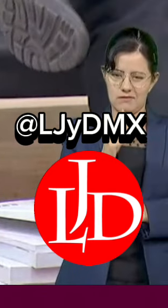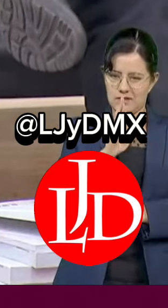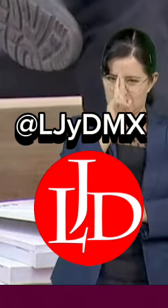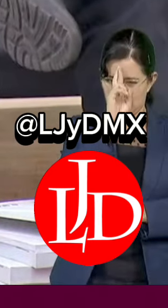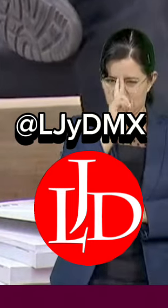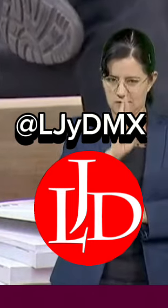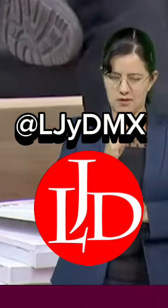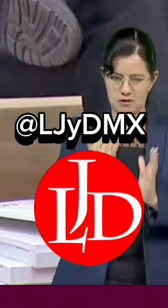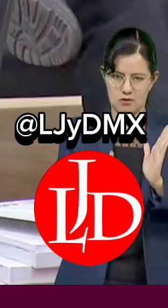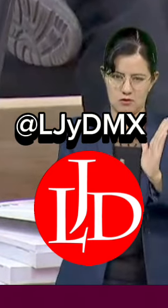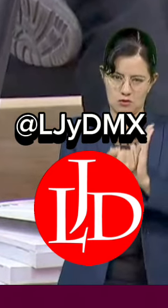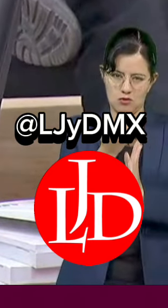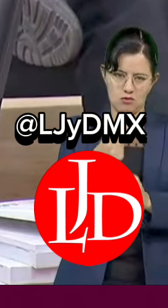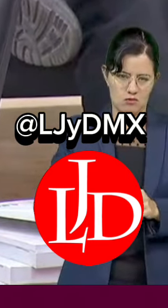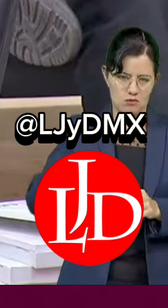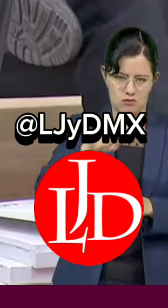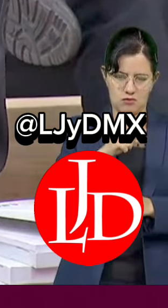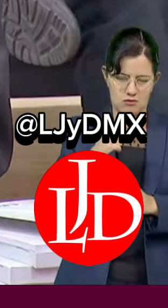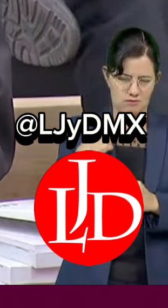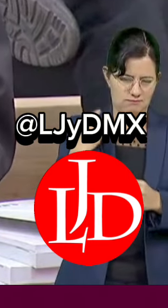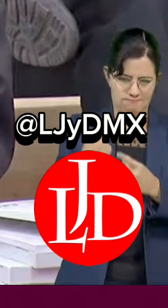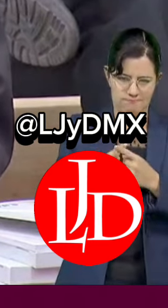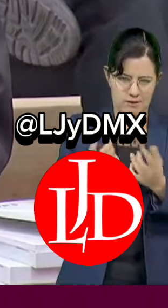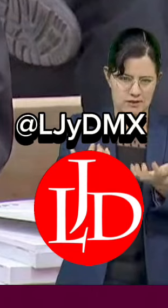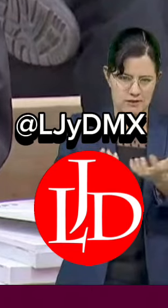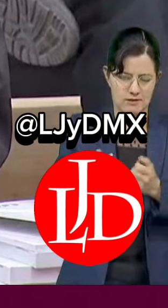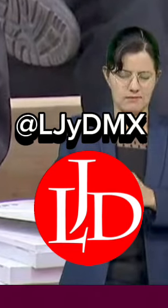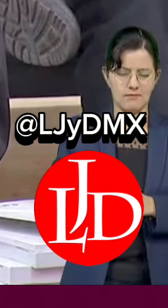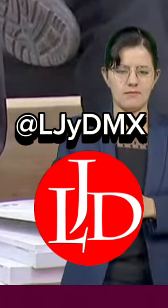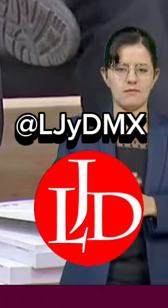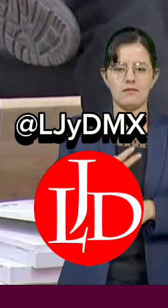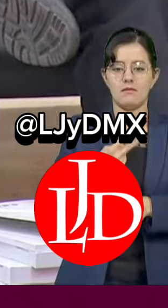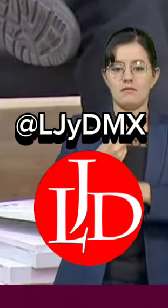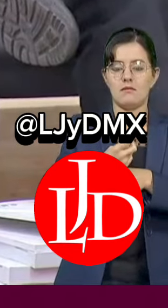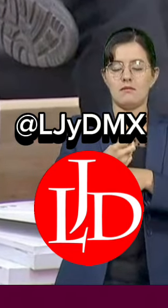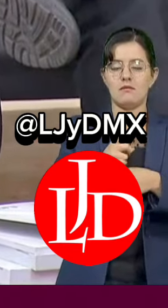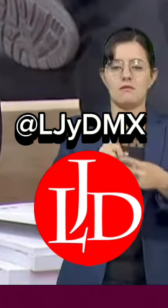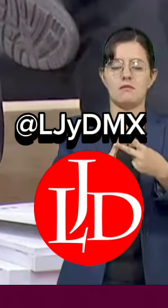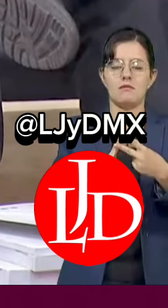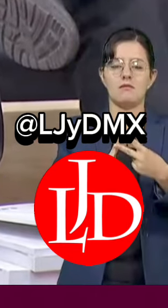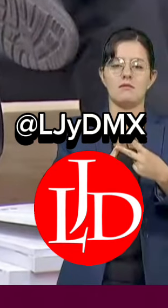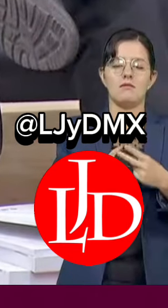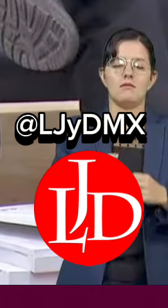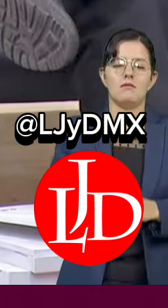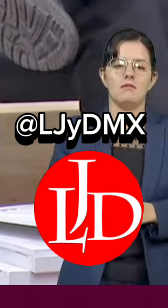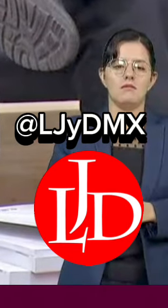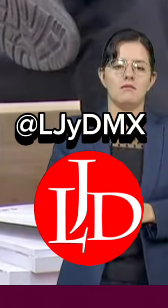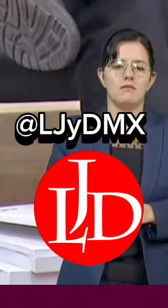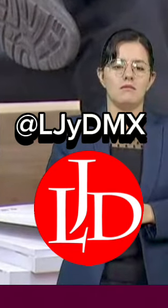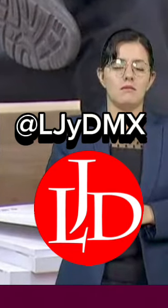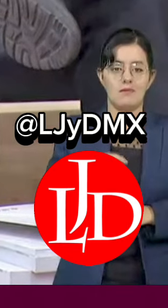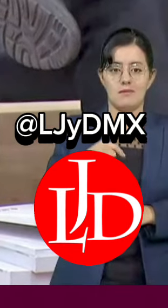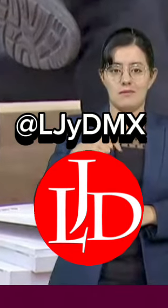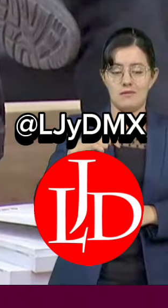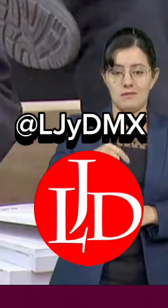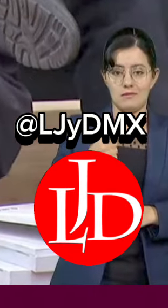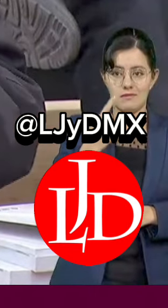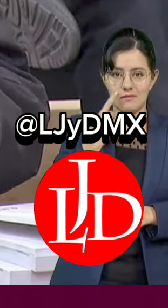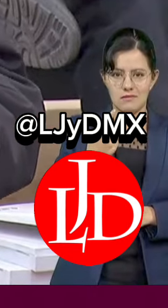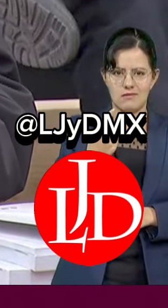establecido. Segundo, aquí se presenta un hecho que me parece a mí también grave,